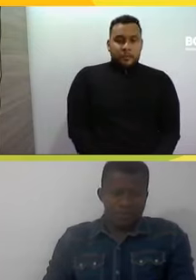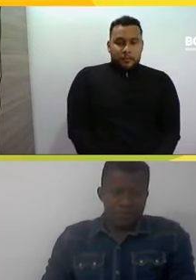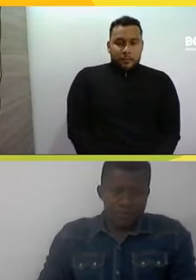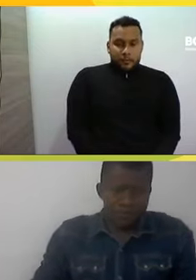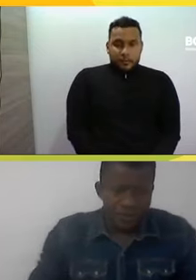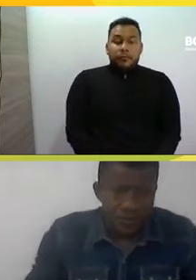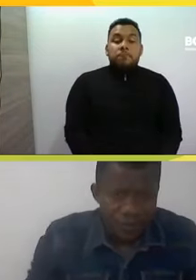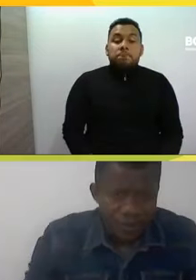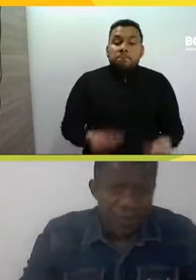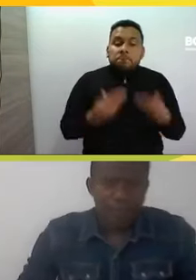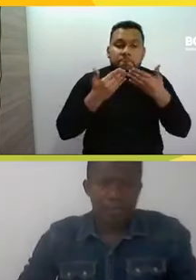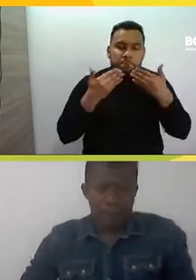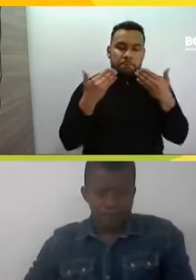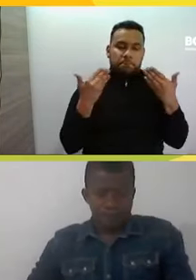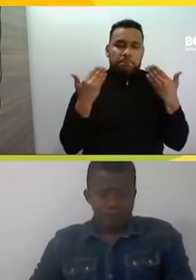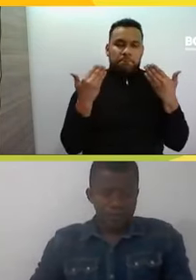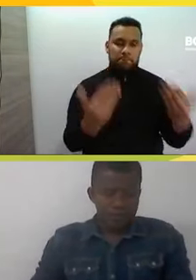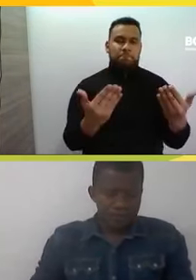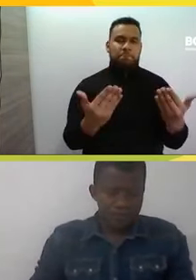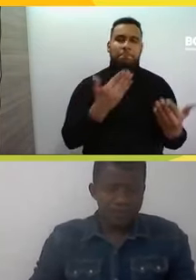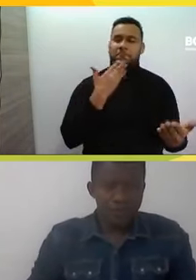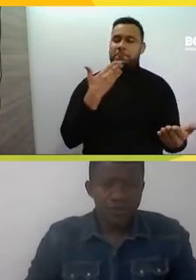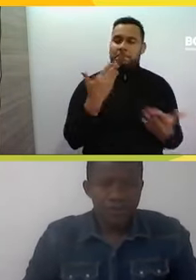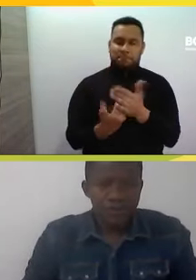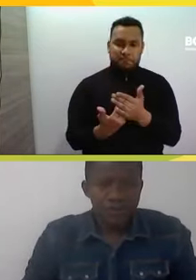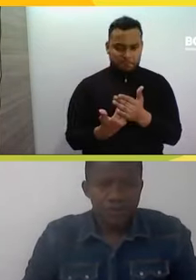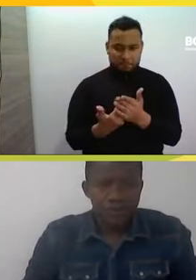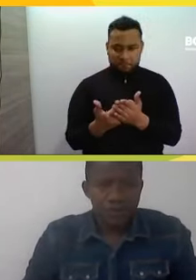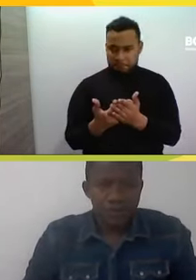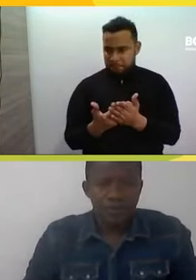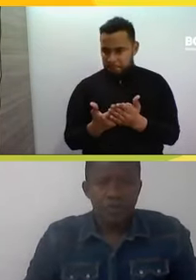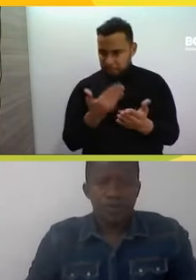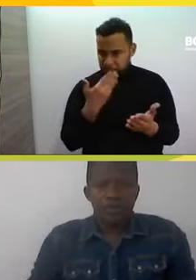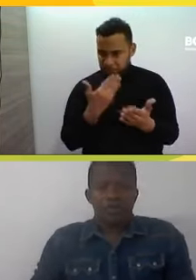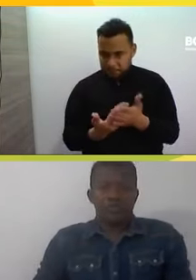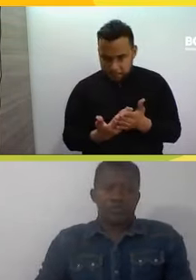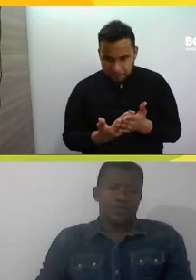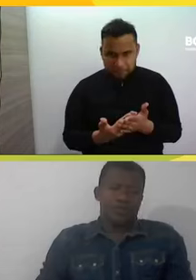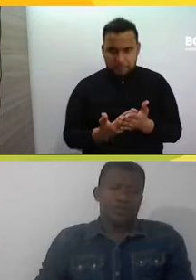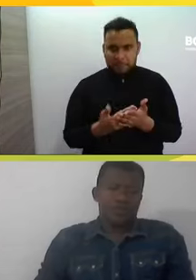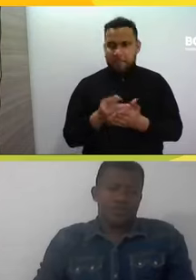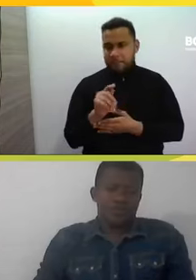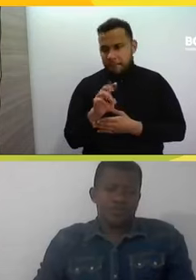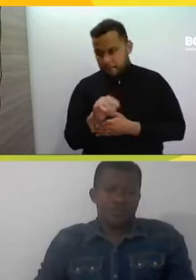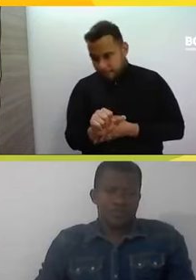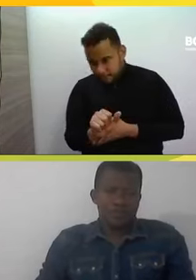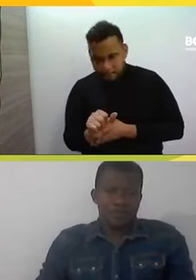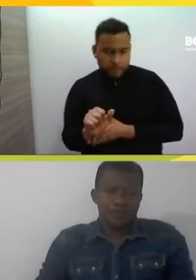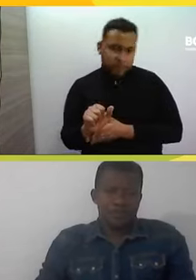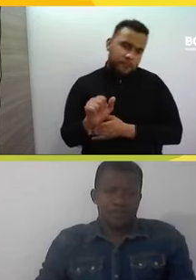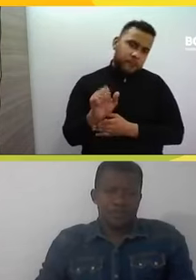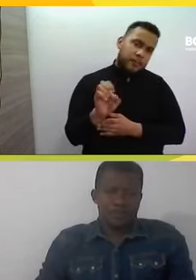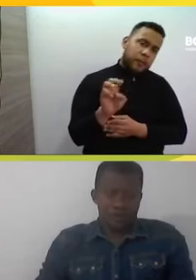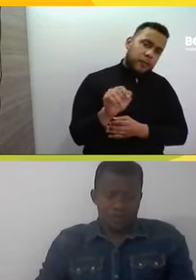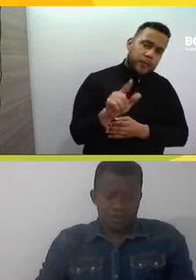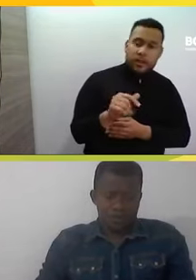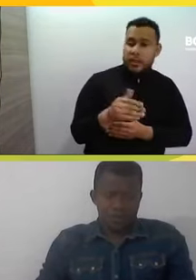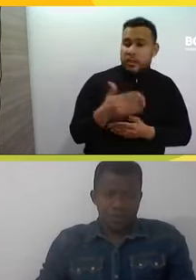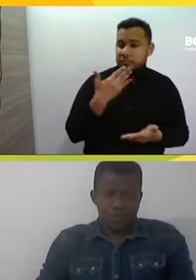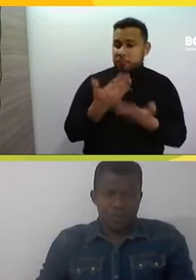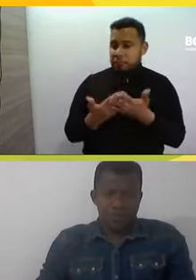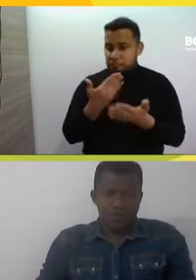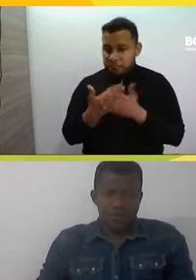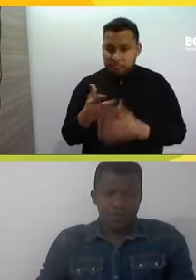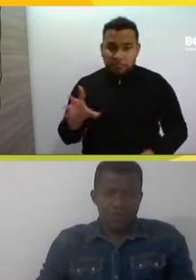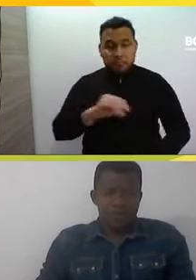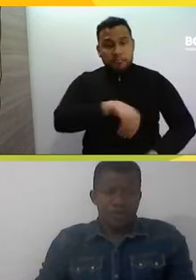Muchas gracias, Reja, hermoso. Muchas gracias, mi familia, mi convileza, a Sinagüe.